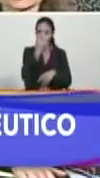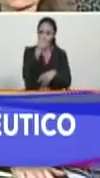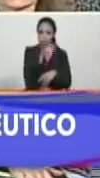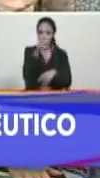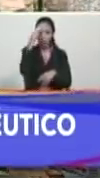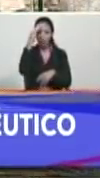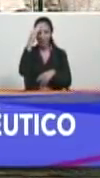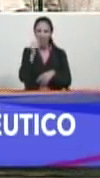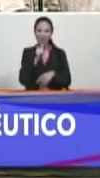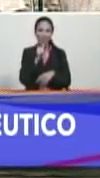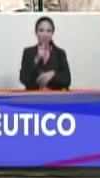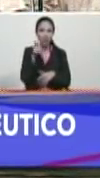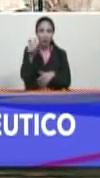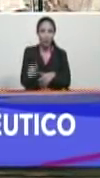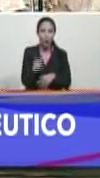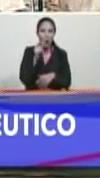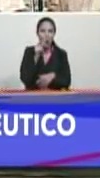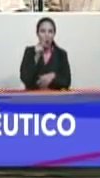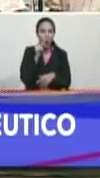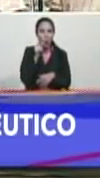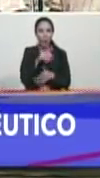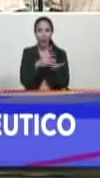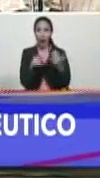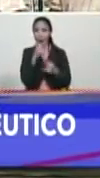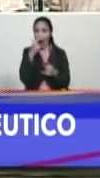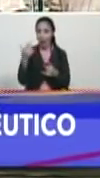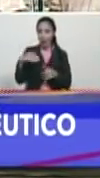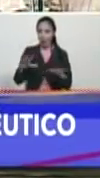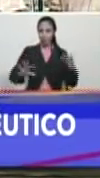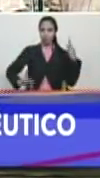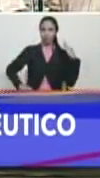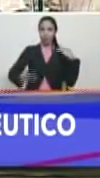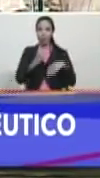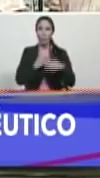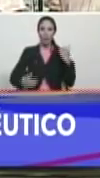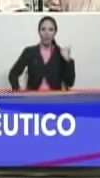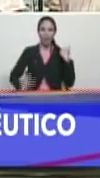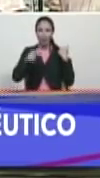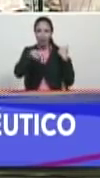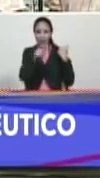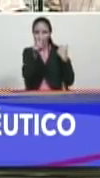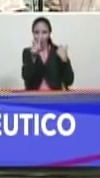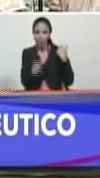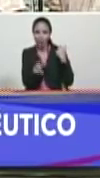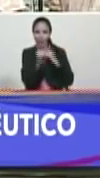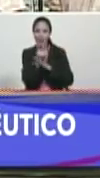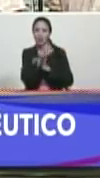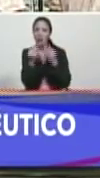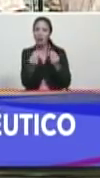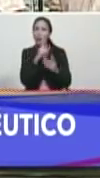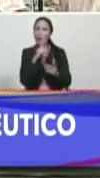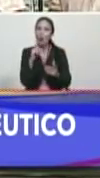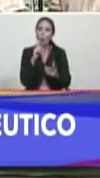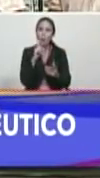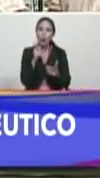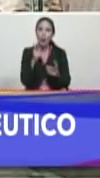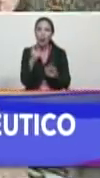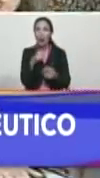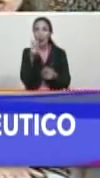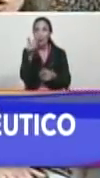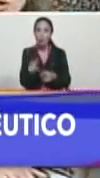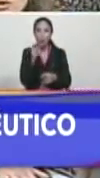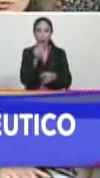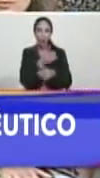El títere diabólico que trataron de poner como presidente en Venezuela. ¿Cómo se llama el presidente de Venezuela?